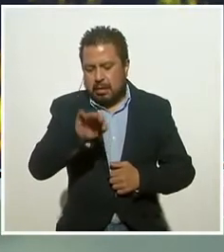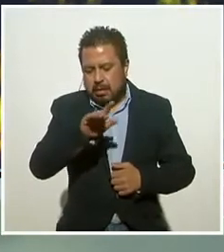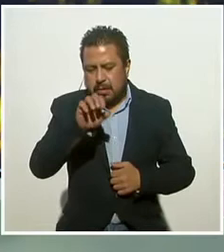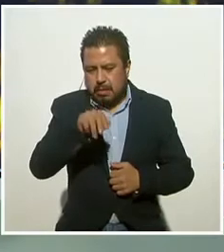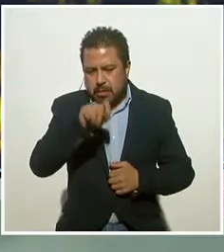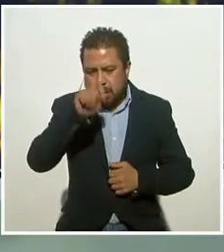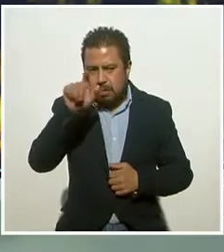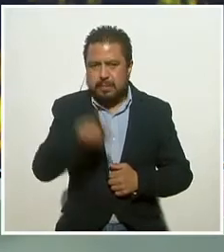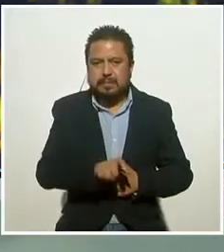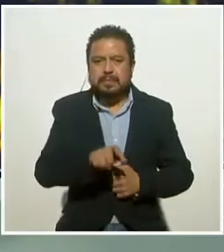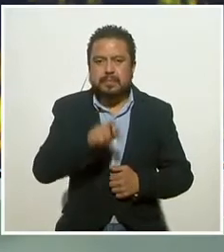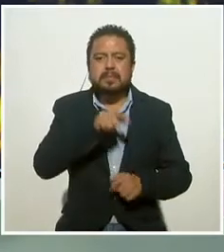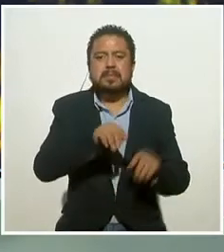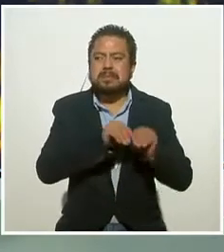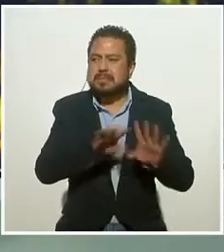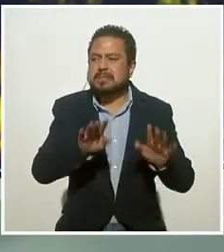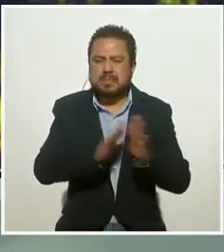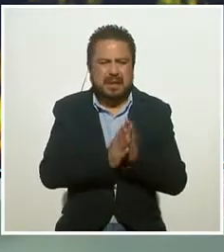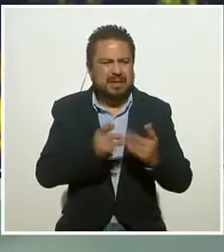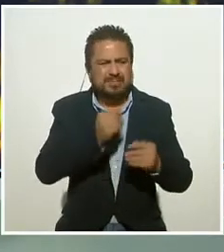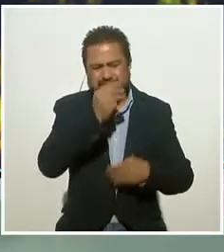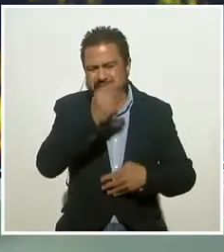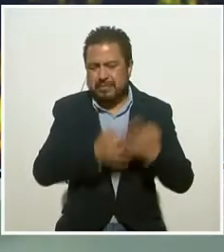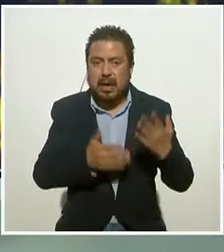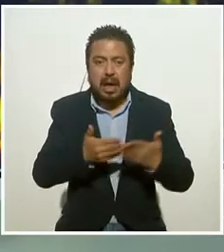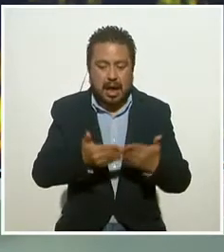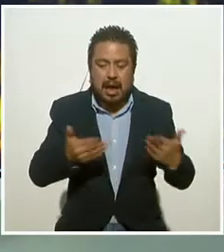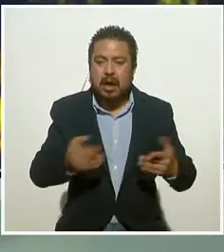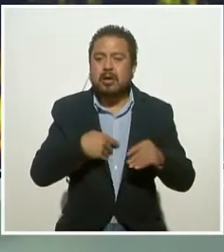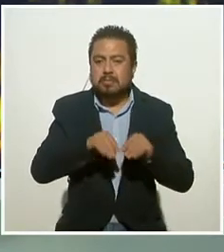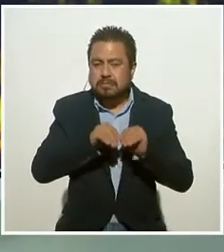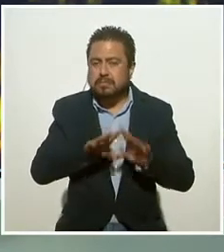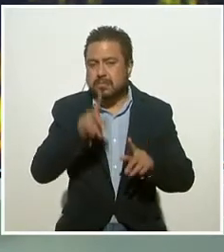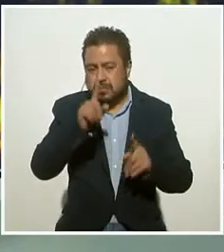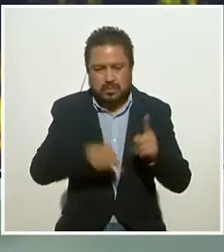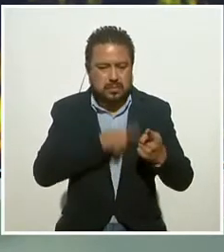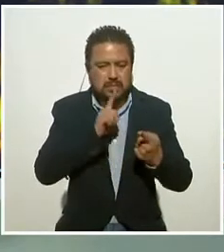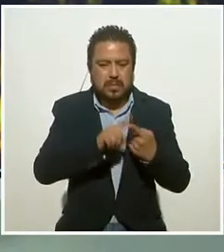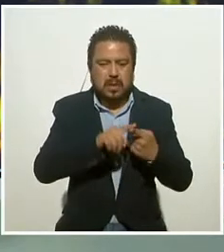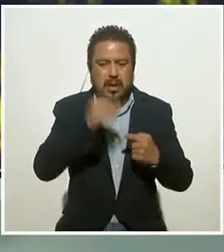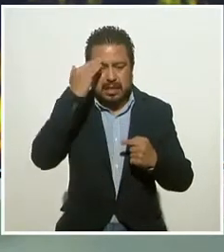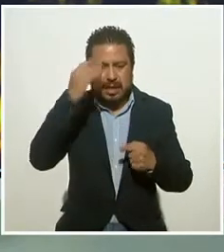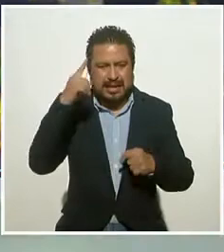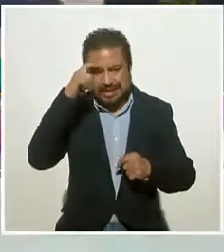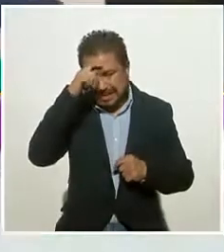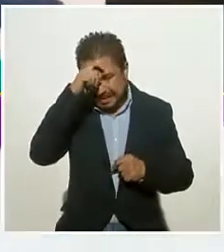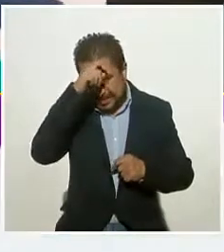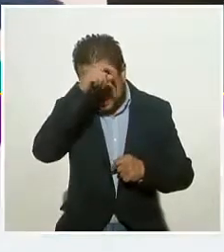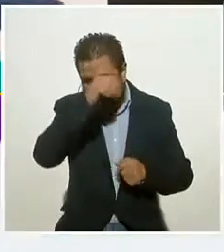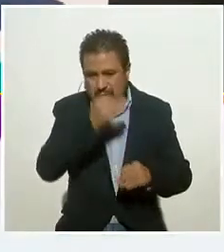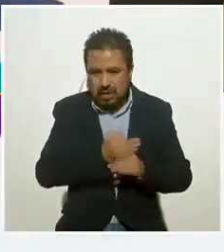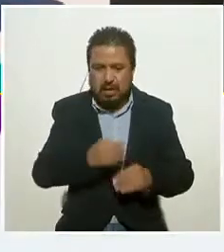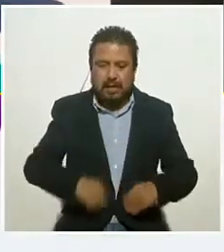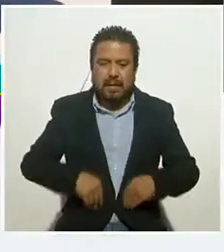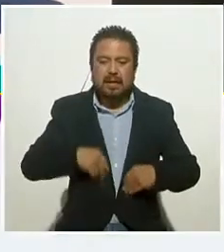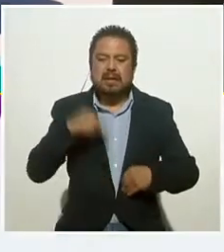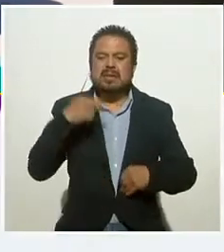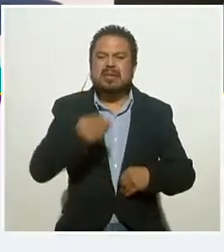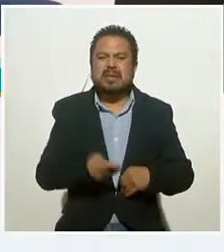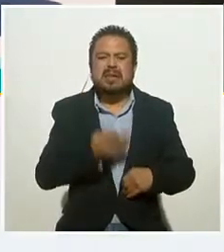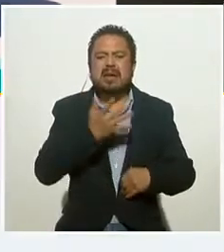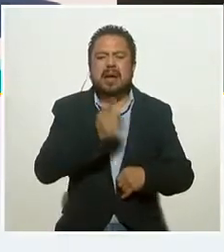atentamente.com.mx. Ahí hemos publicado varios libros y de hecho ahora estamos ofreciendo uno también por los tiempos difíciles que vivimos, que le llamamos